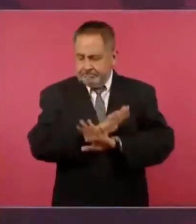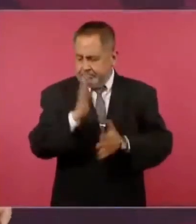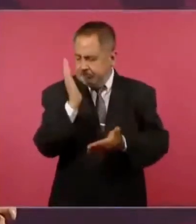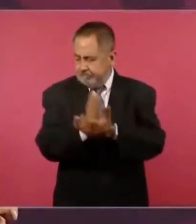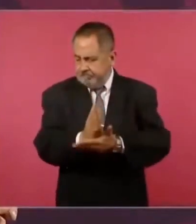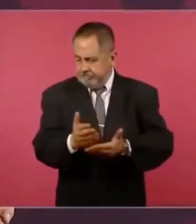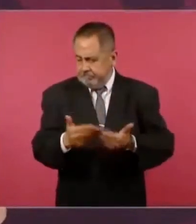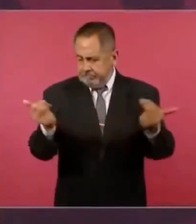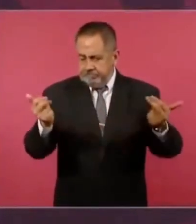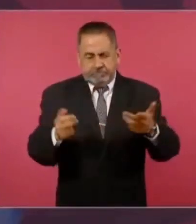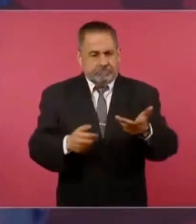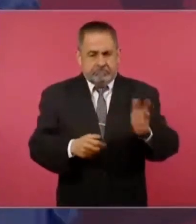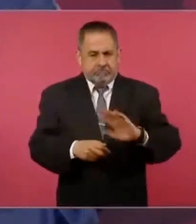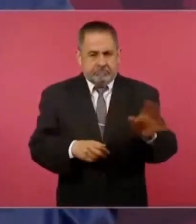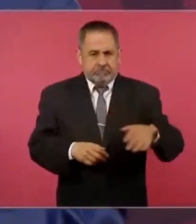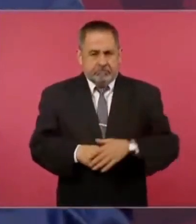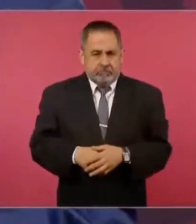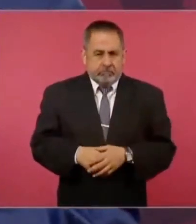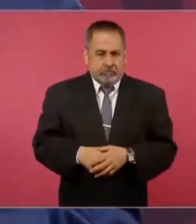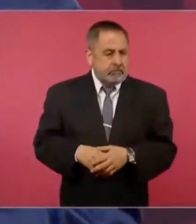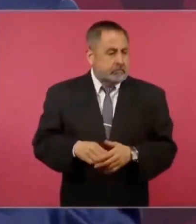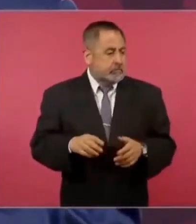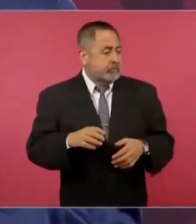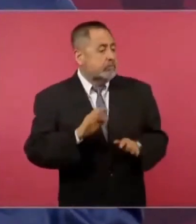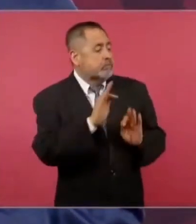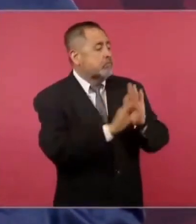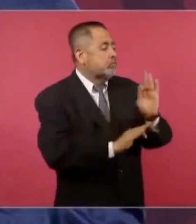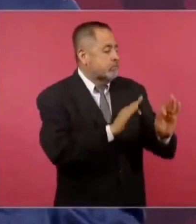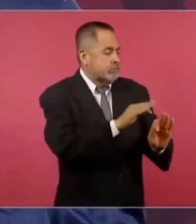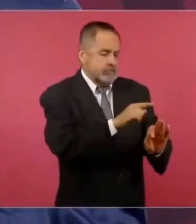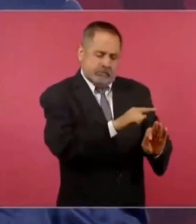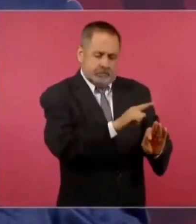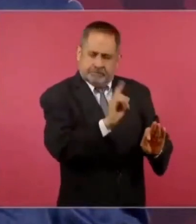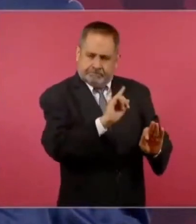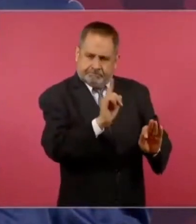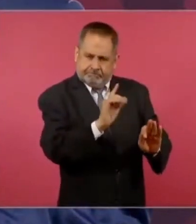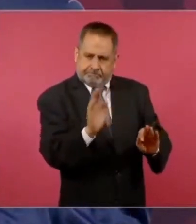porque pues necesitamos apapachar al pueblo